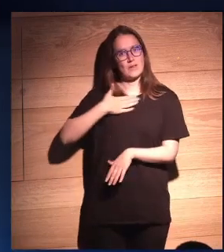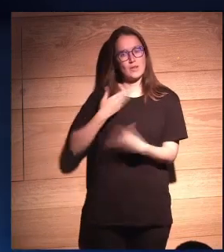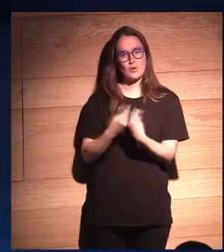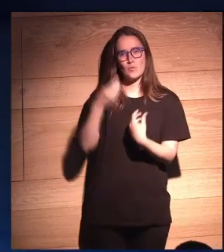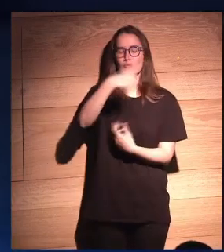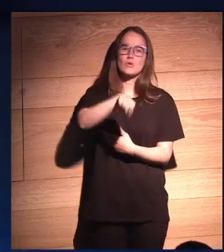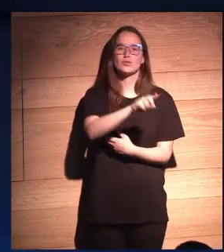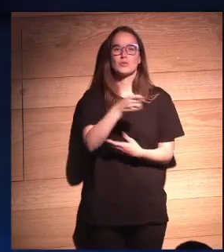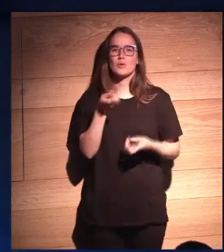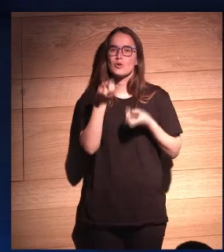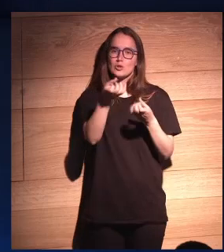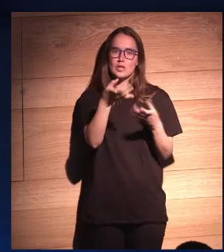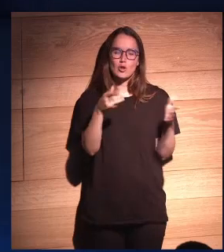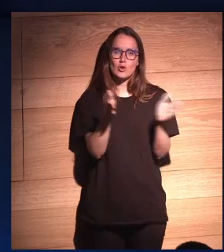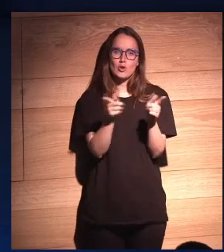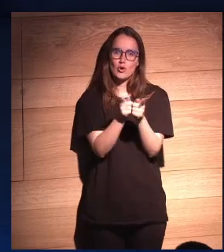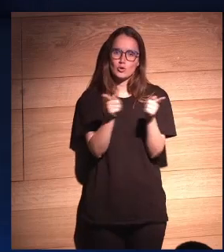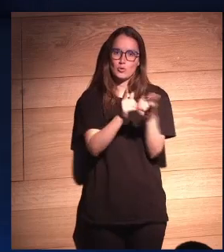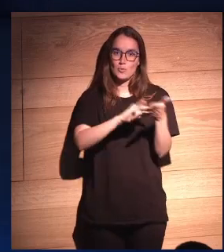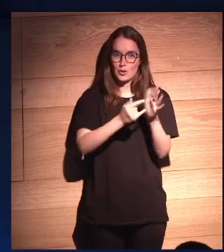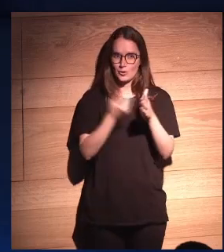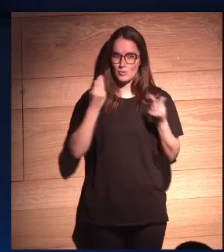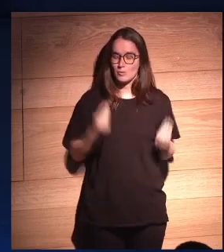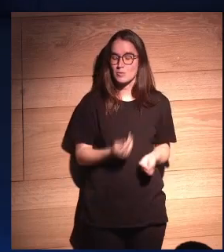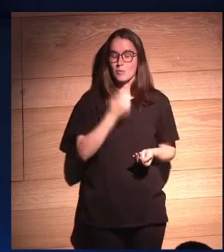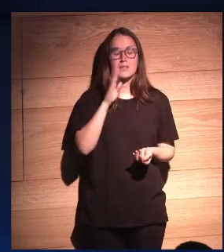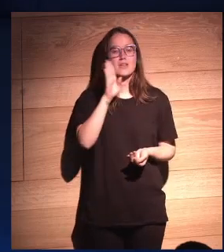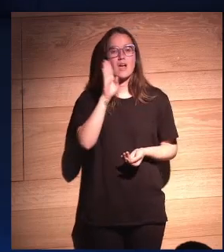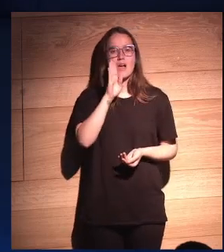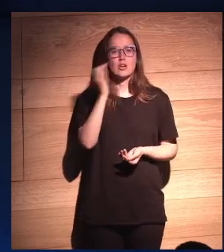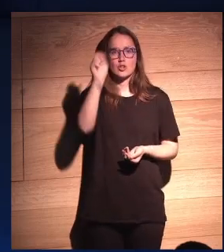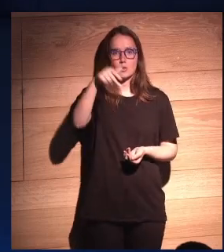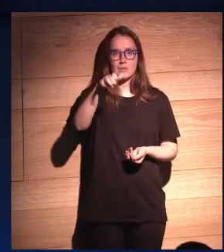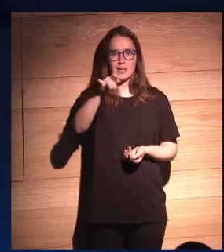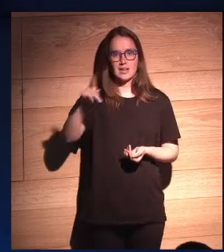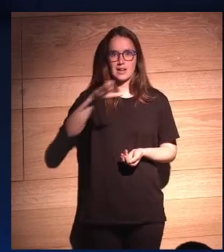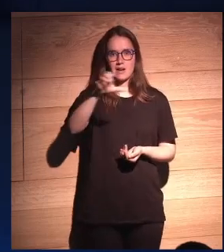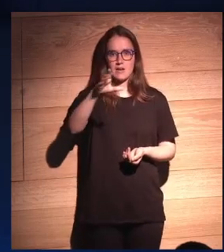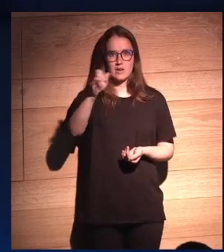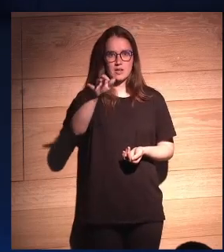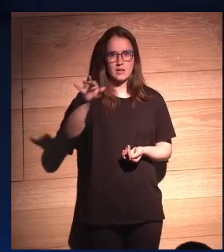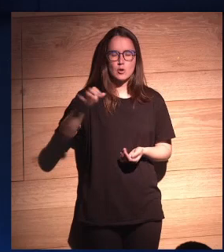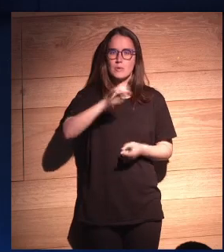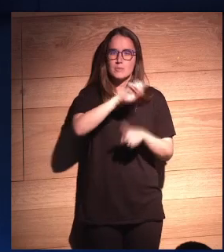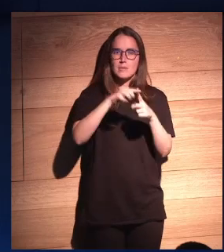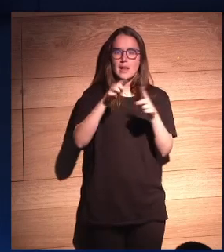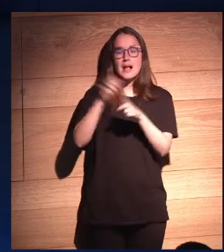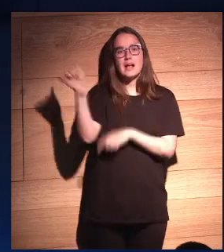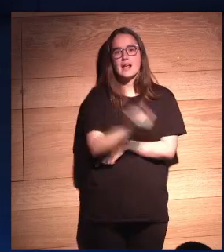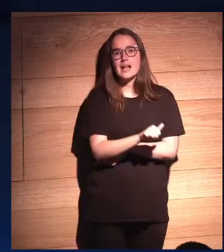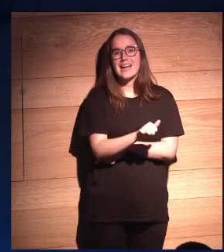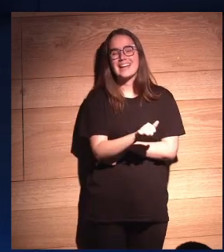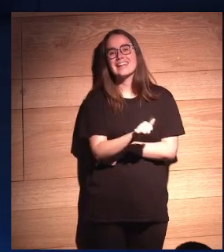con vosotros y poderos contar un poquito este proyecto. Como ha dicho ella, soy Jon Miquel Caballero, y mi primera peli se llama El increíble